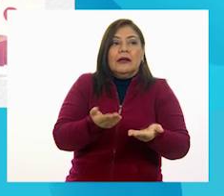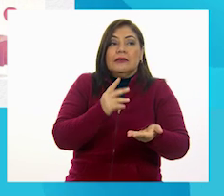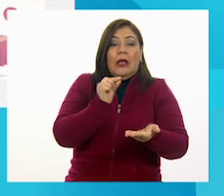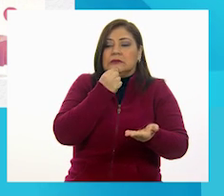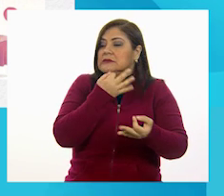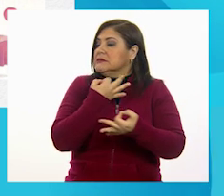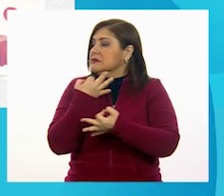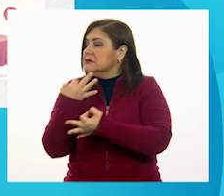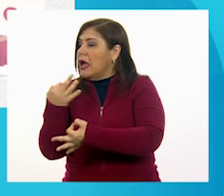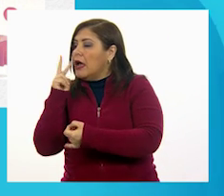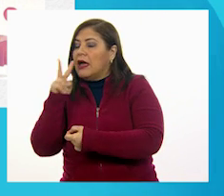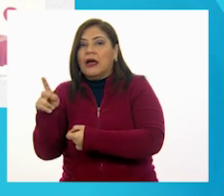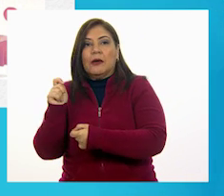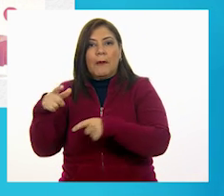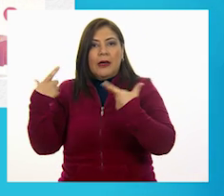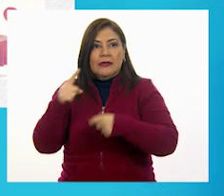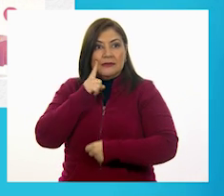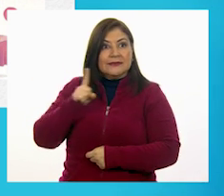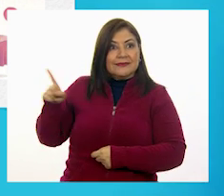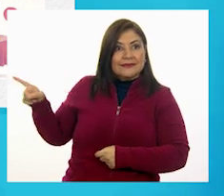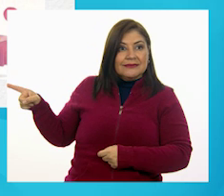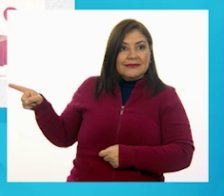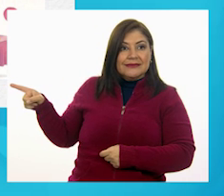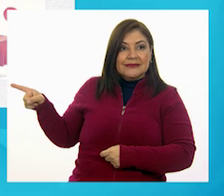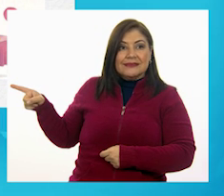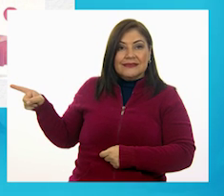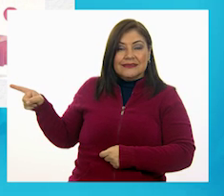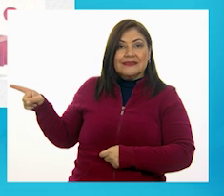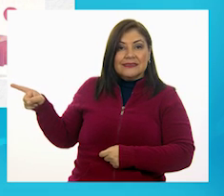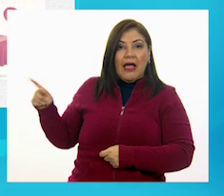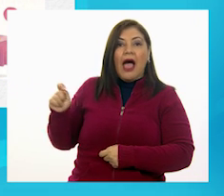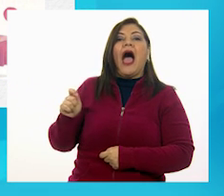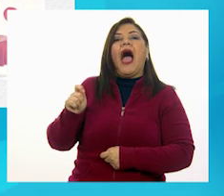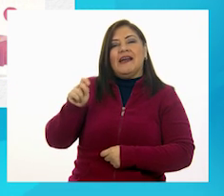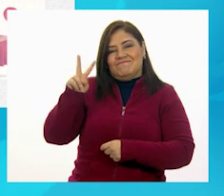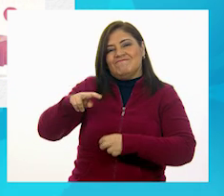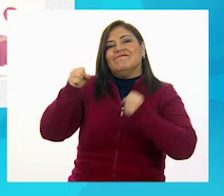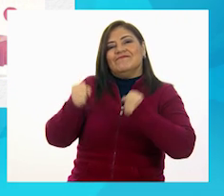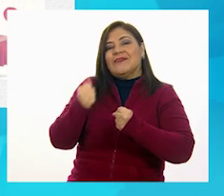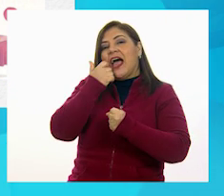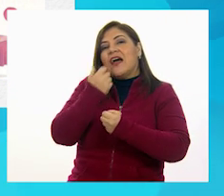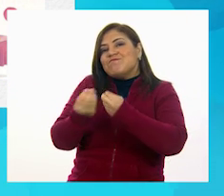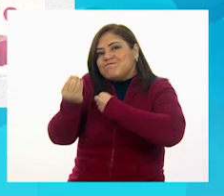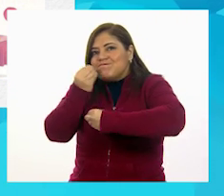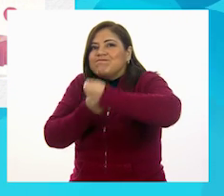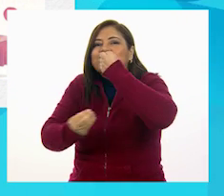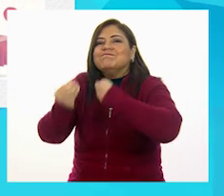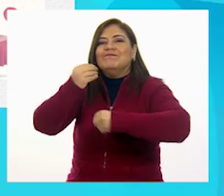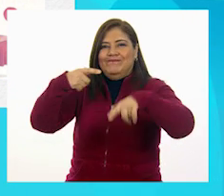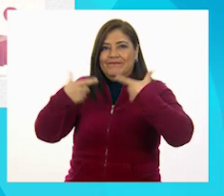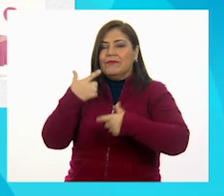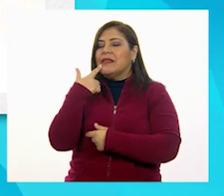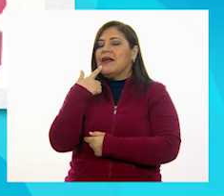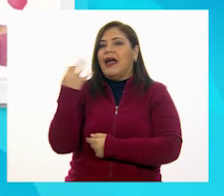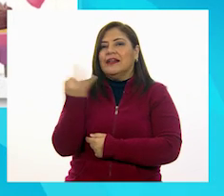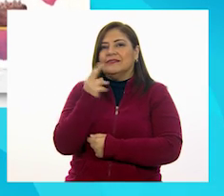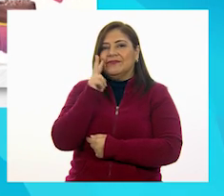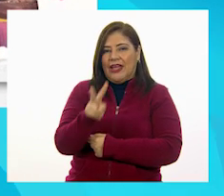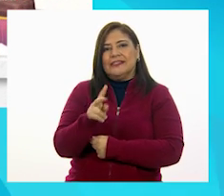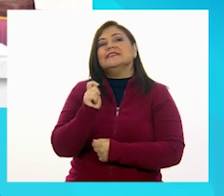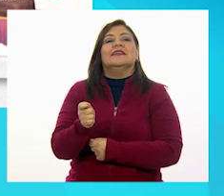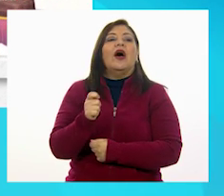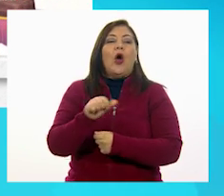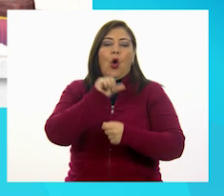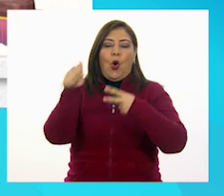pastel. Muy bien, seguramente sí se va a dar esa bocanada con ese pastel que se ve delicioso. Y la otra, no quiero